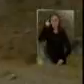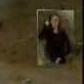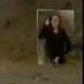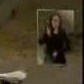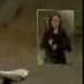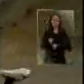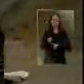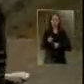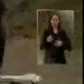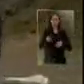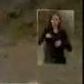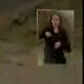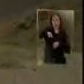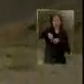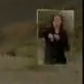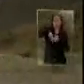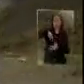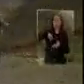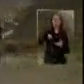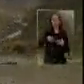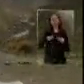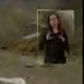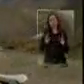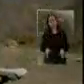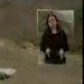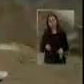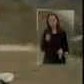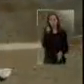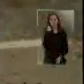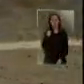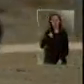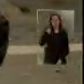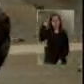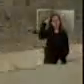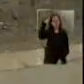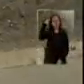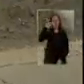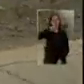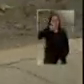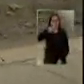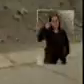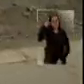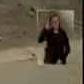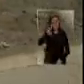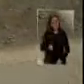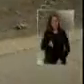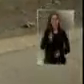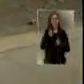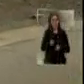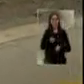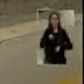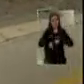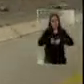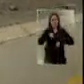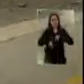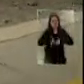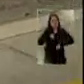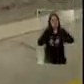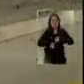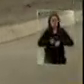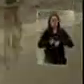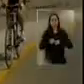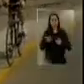manda. Las piernas pueden aflojar, pero uno, la mente dice no, debes seguir, tienes que